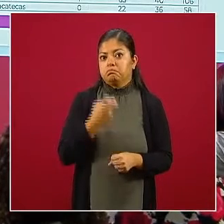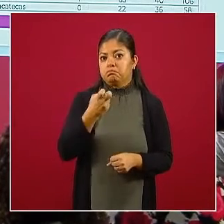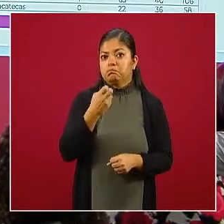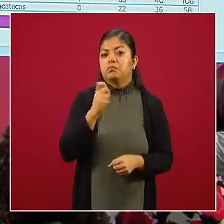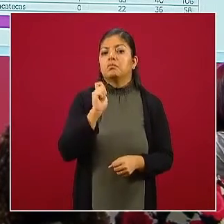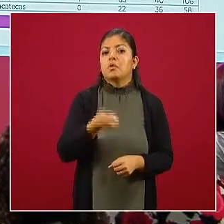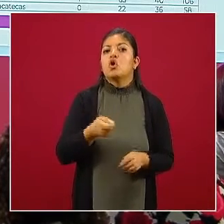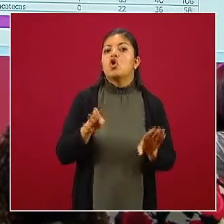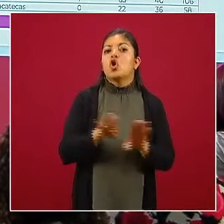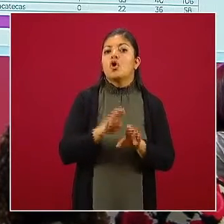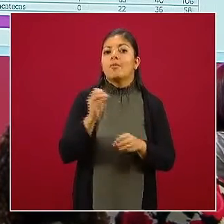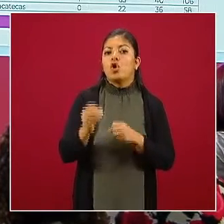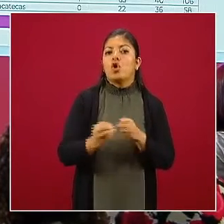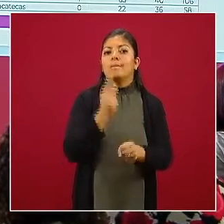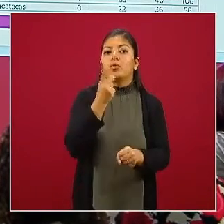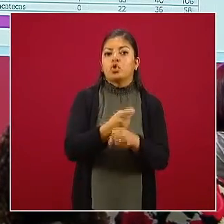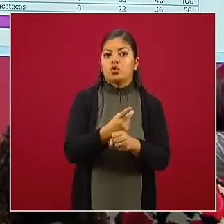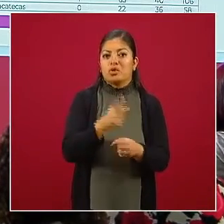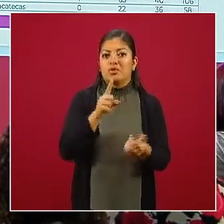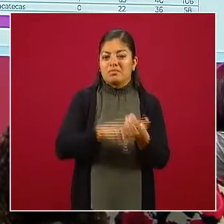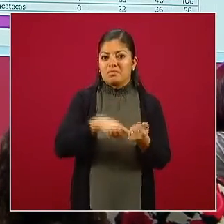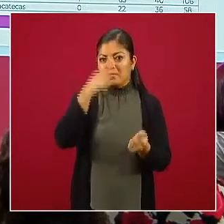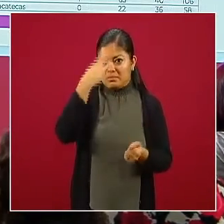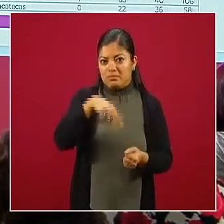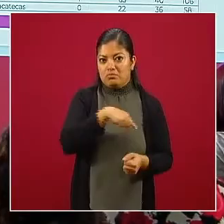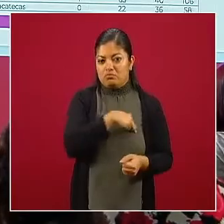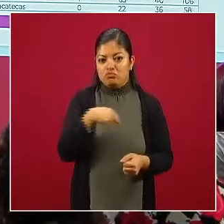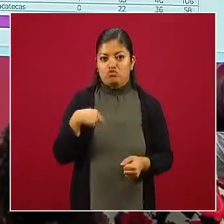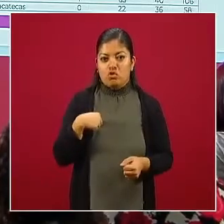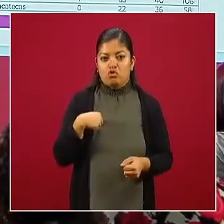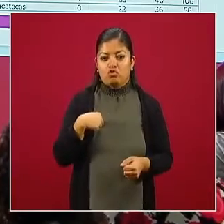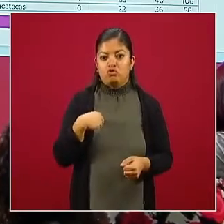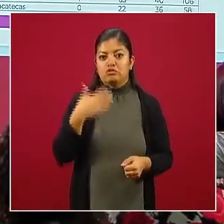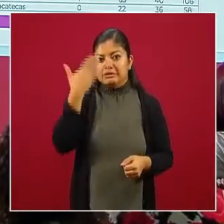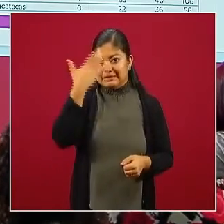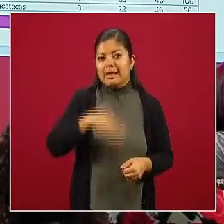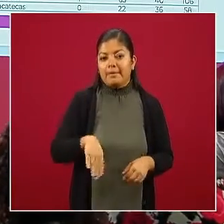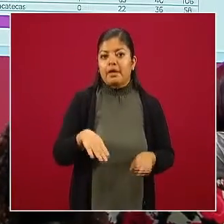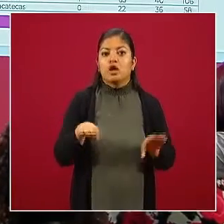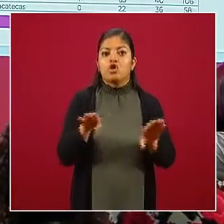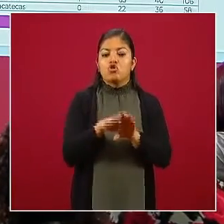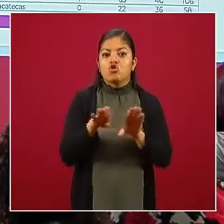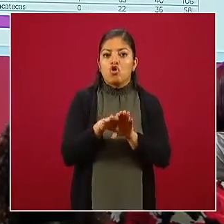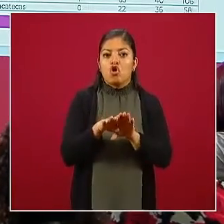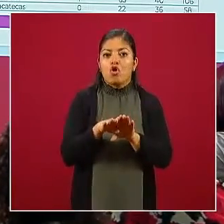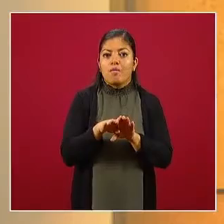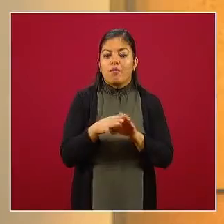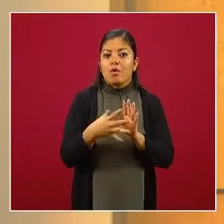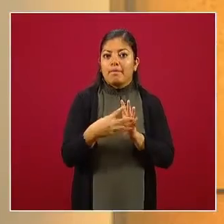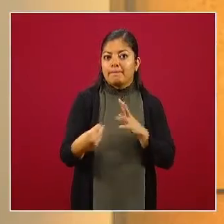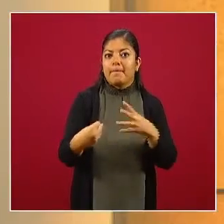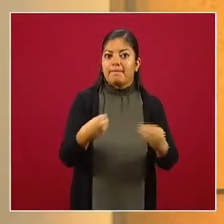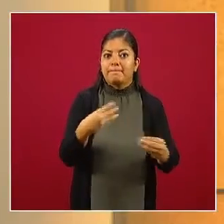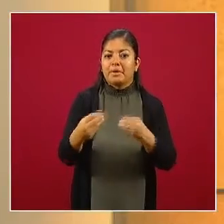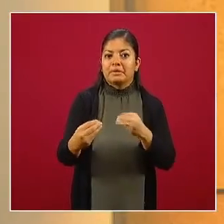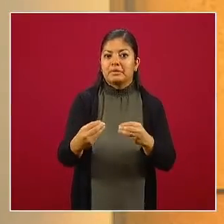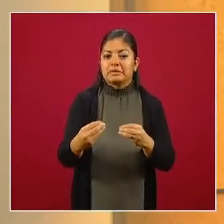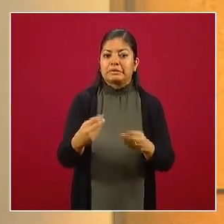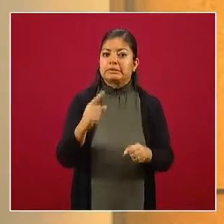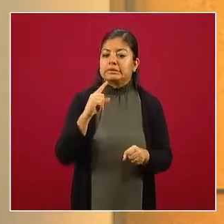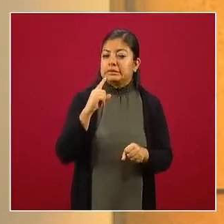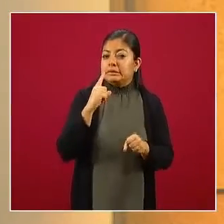oportunidad de tener un manejo eficiente de la epidemia que priorizara a los sitios con